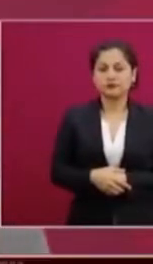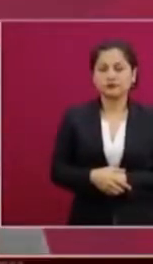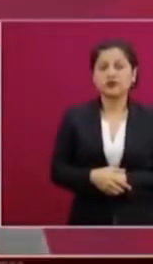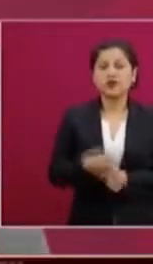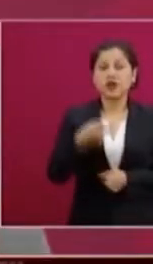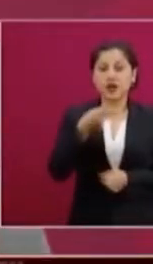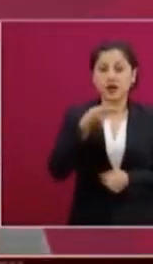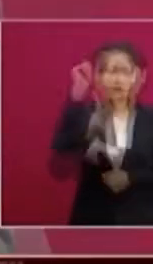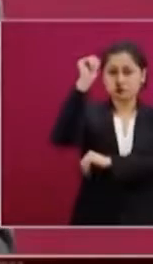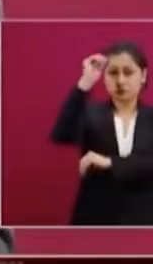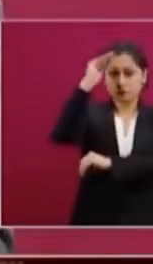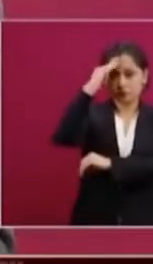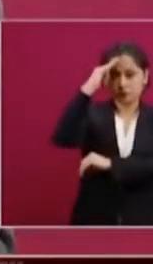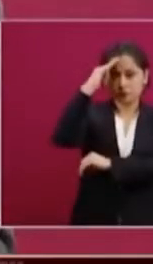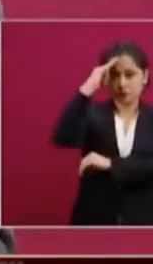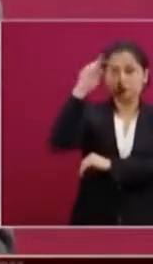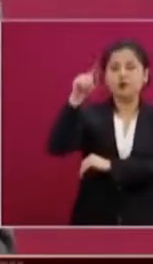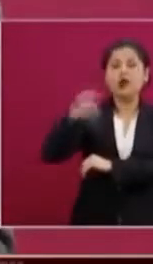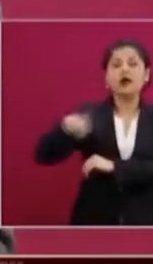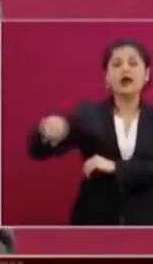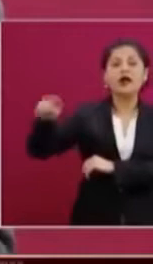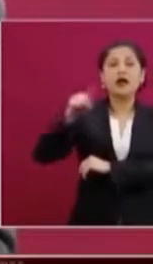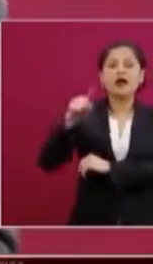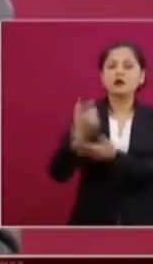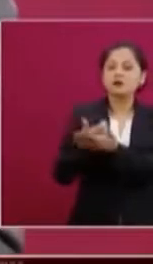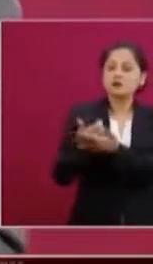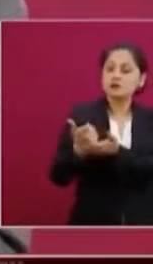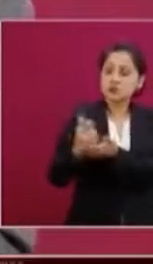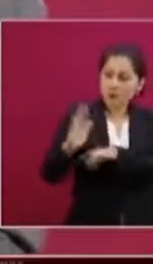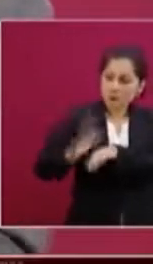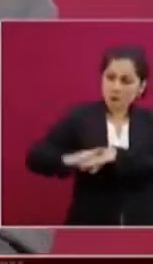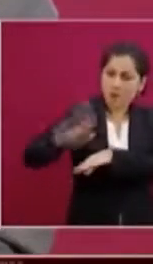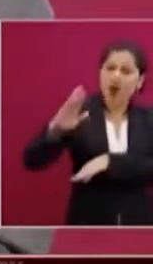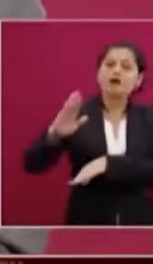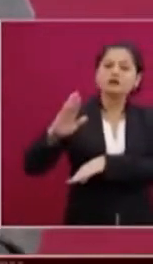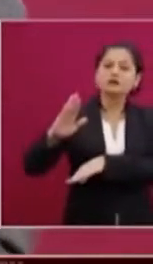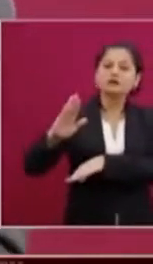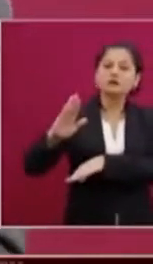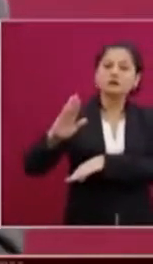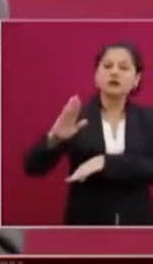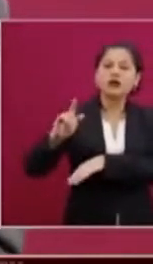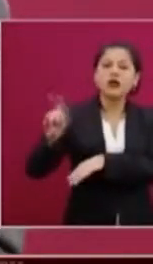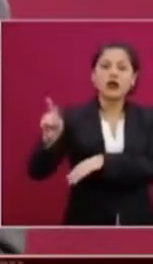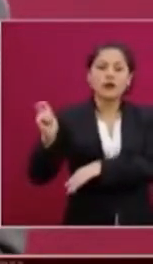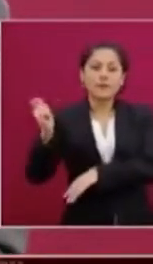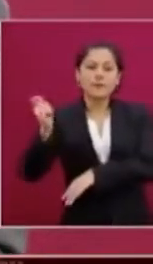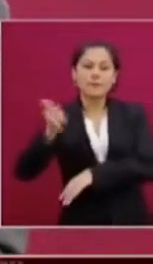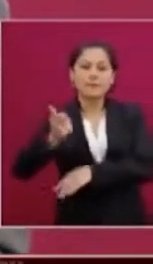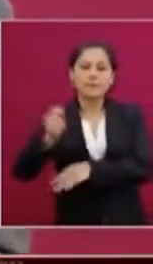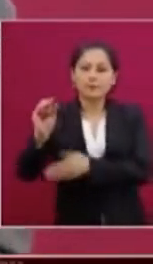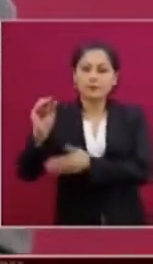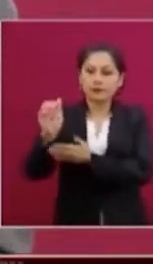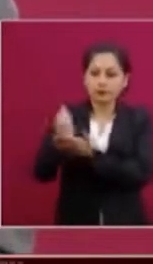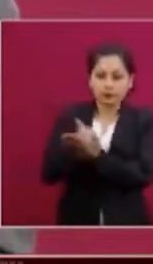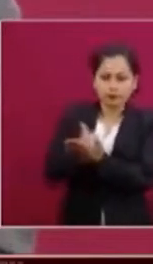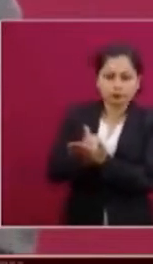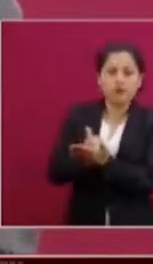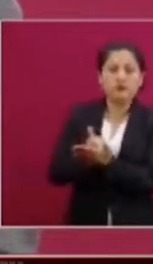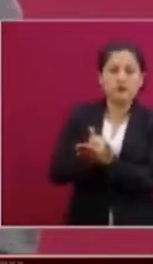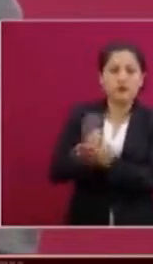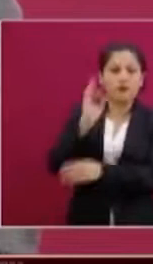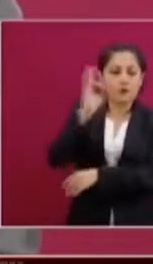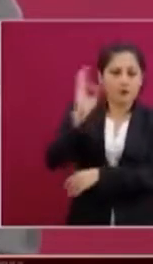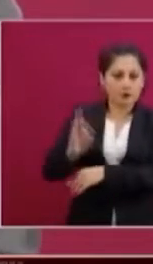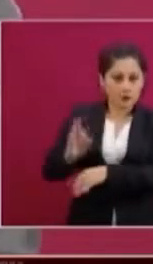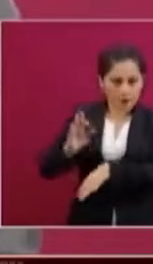Eichmann simplemente obedecía órdenes. La pregunta entonces es, ¿hasta dónde es válido cumplir órdenes superiores y